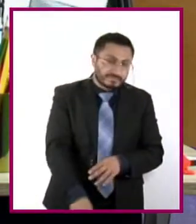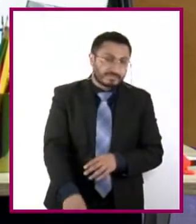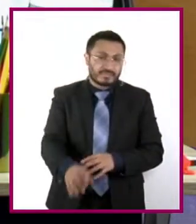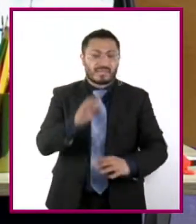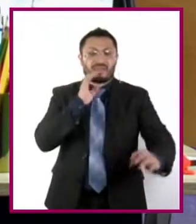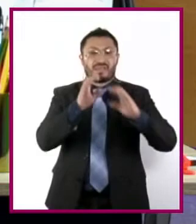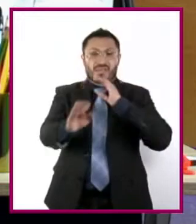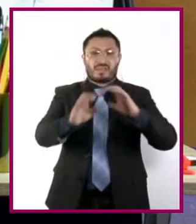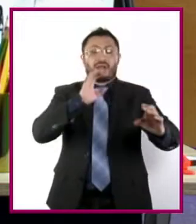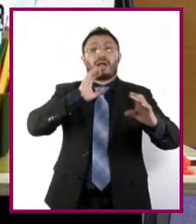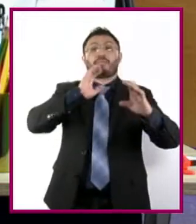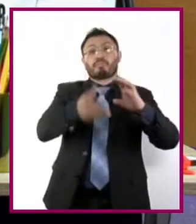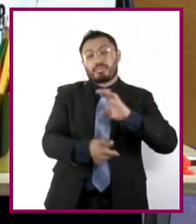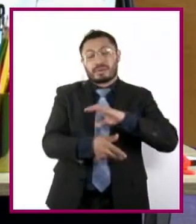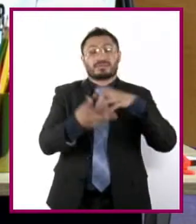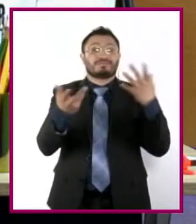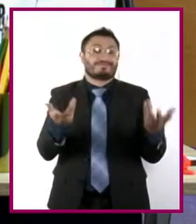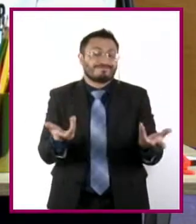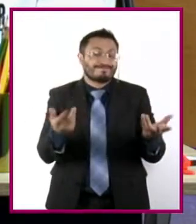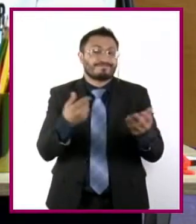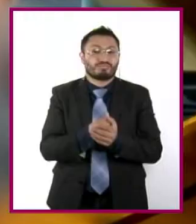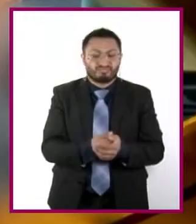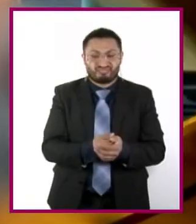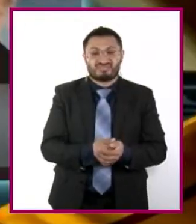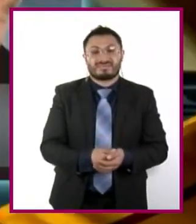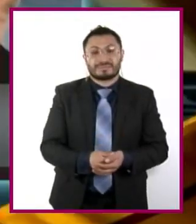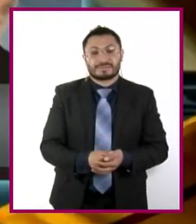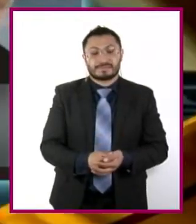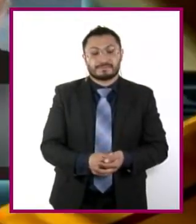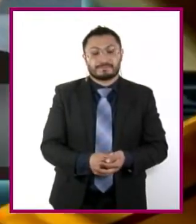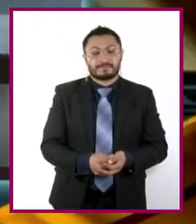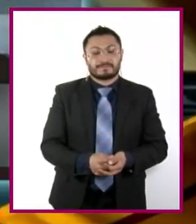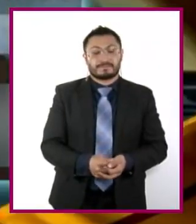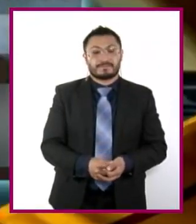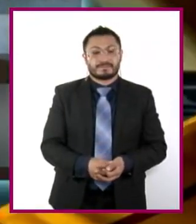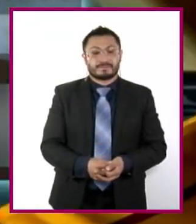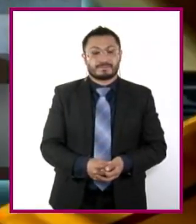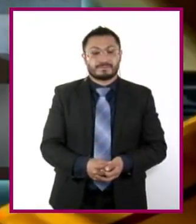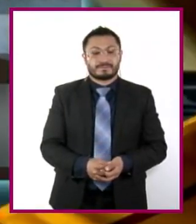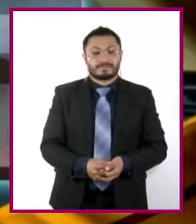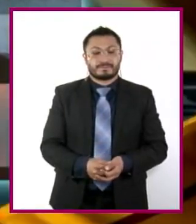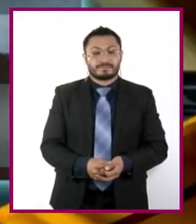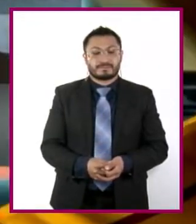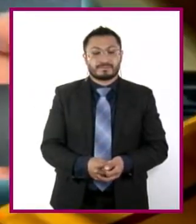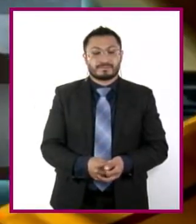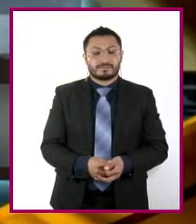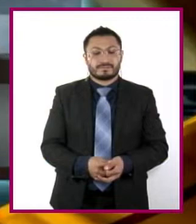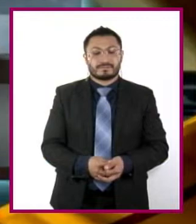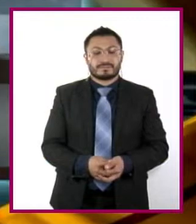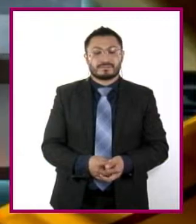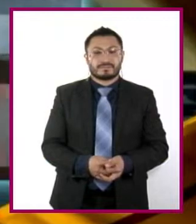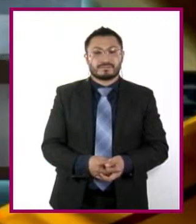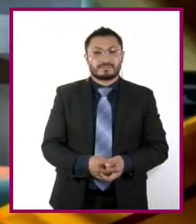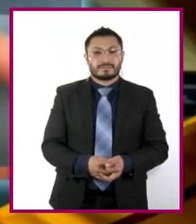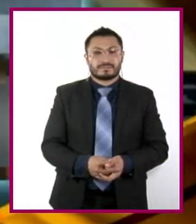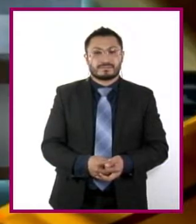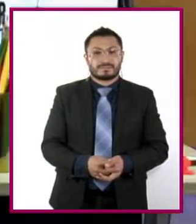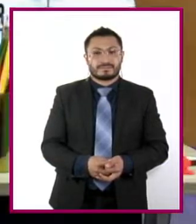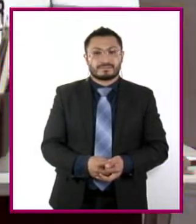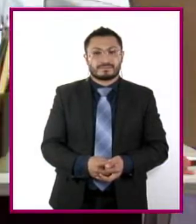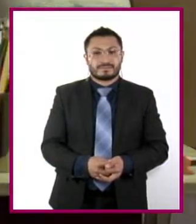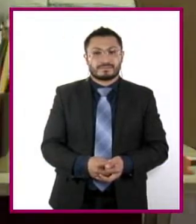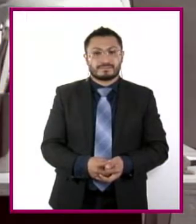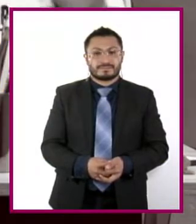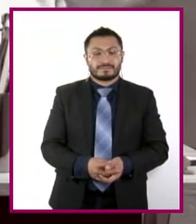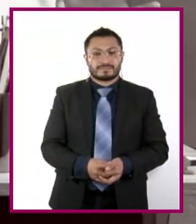una inmediata y prematura terminación del discurso del otro. Hay que generar todo un proyecto que te, y no puede que te merecer permita, el premio del que te proyecto permita.